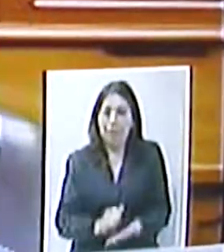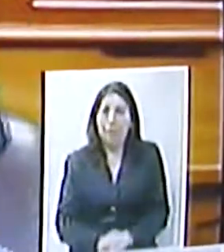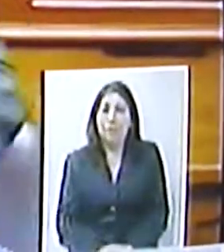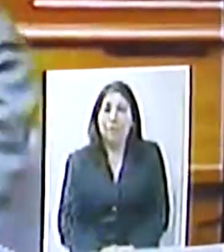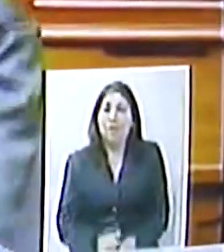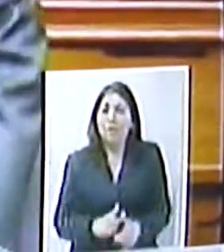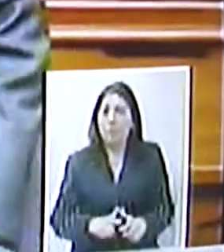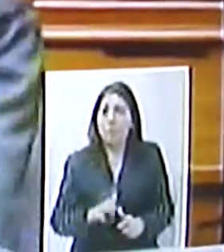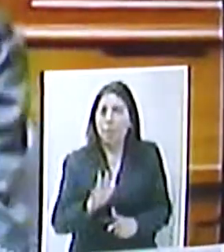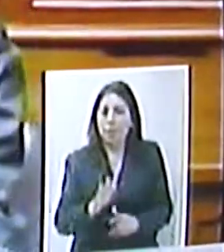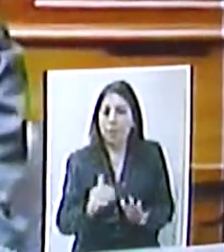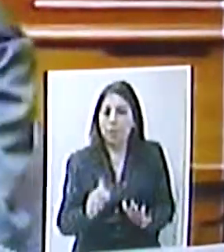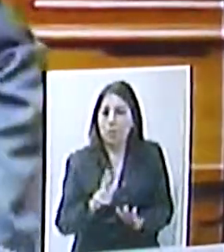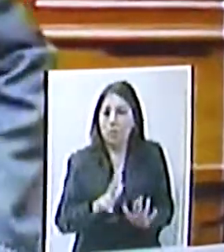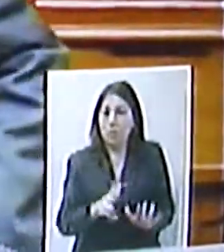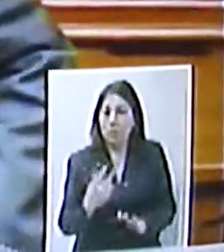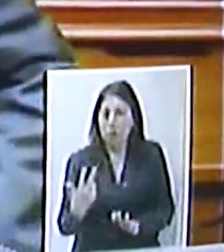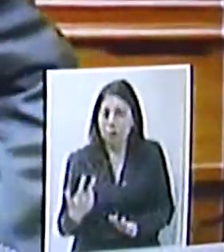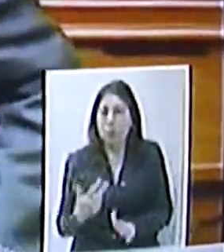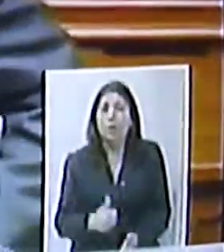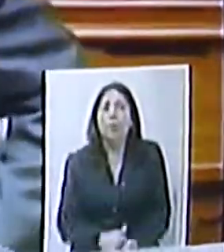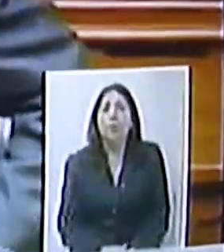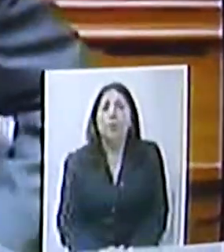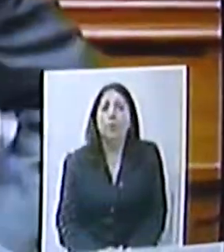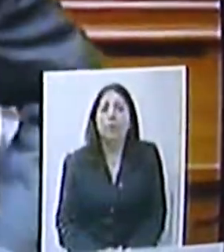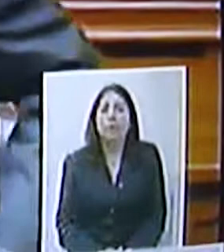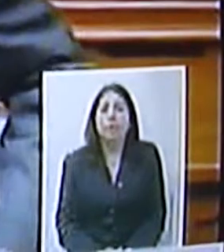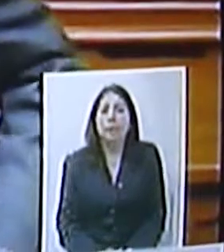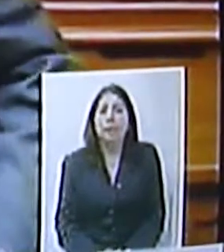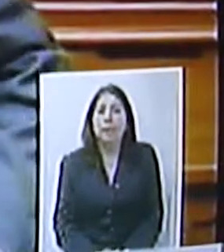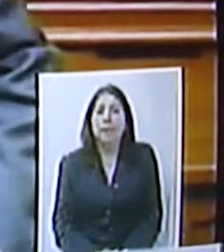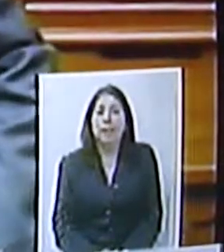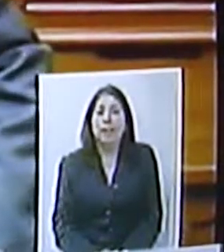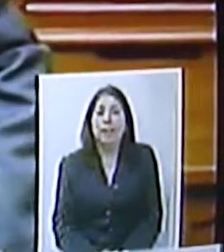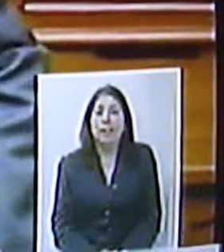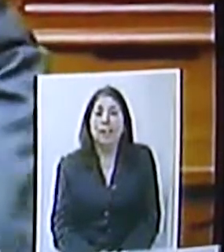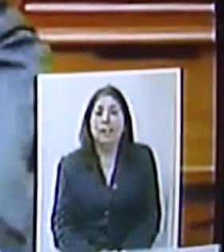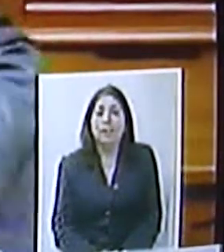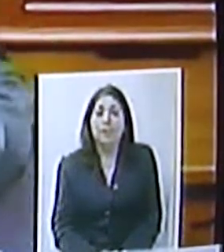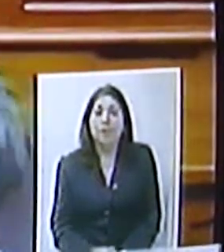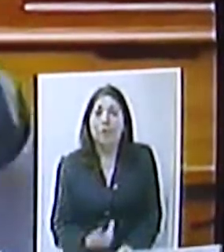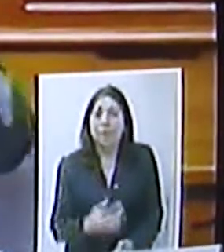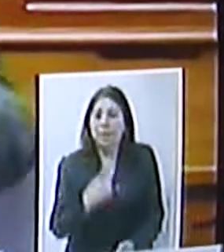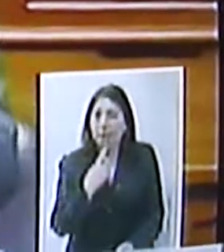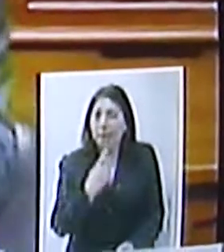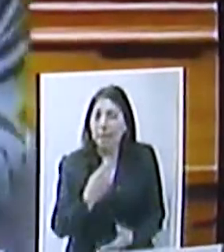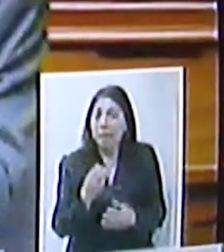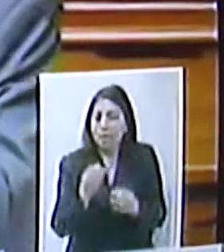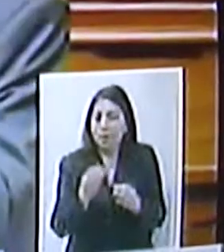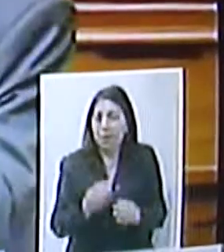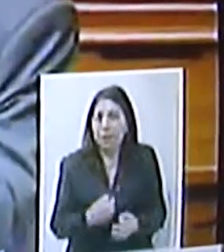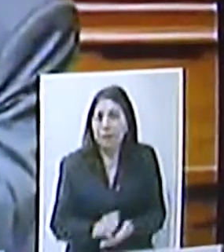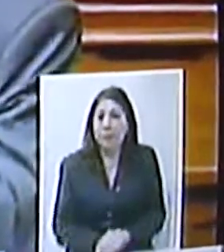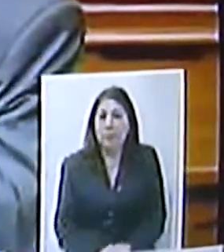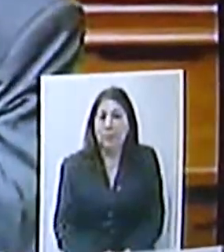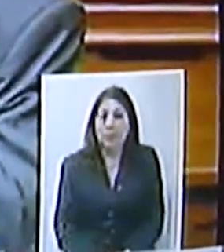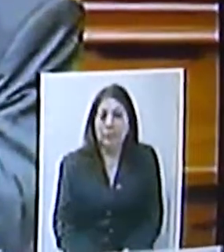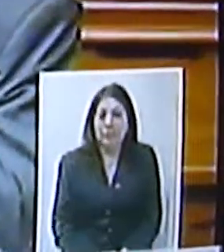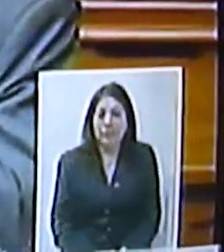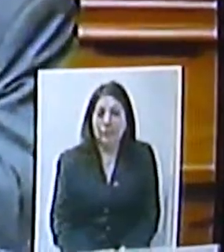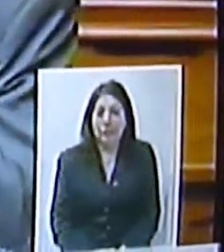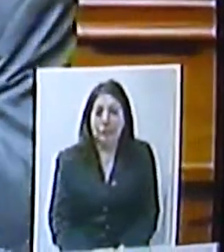en los lotes 56 y 88. Desde entonces, y hay que decirlo con franqueza, desde